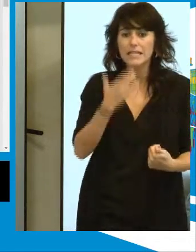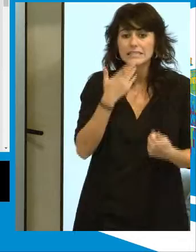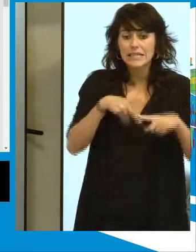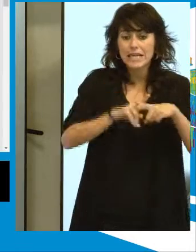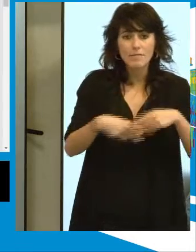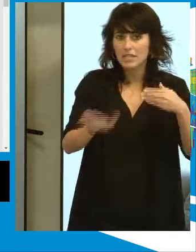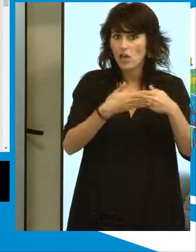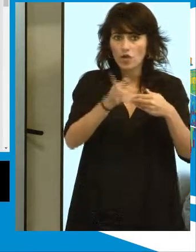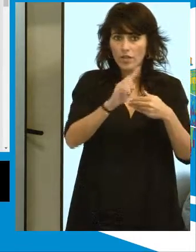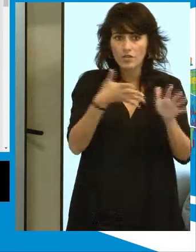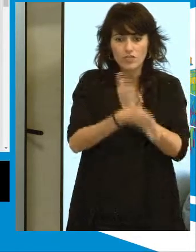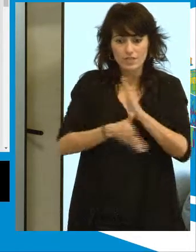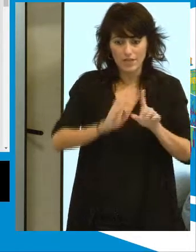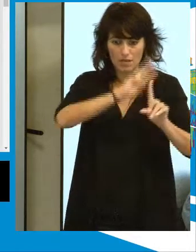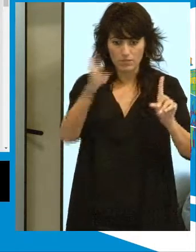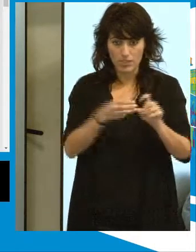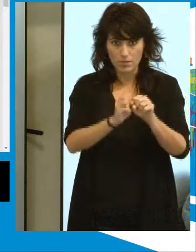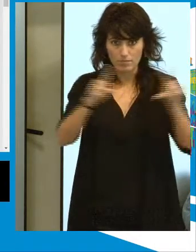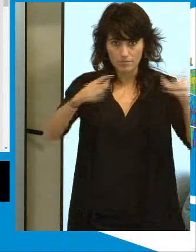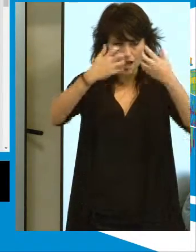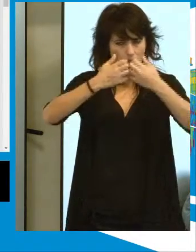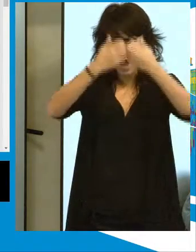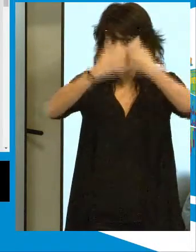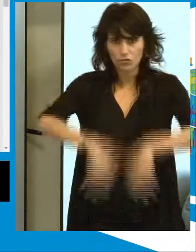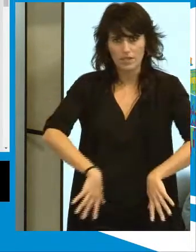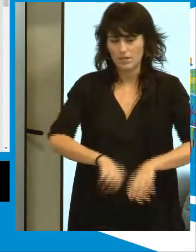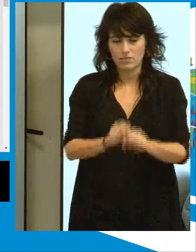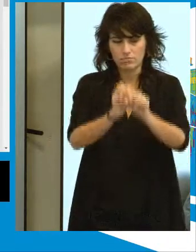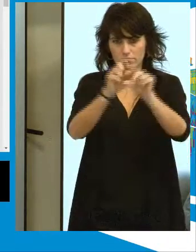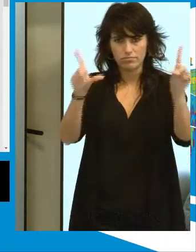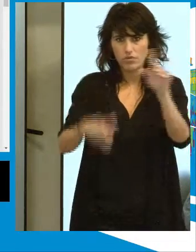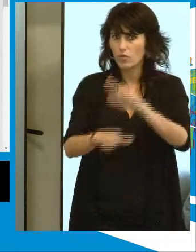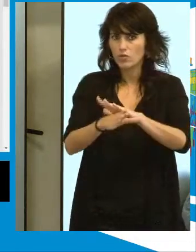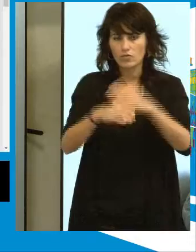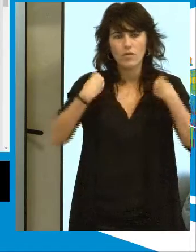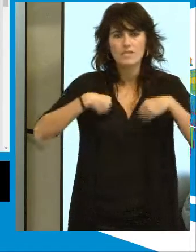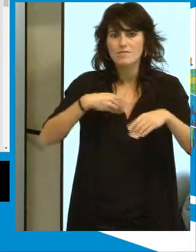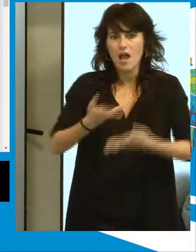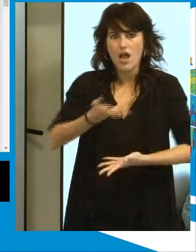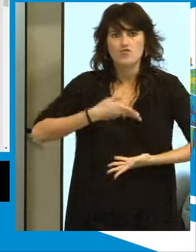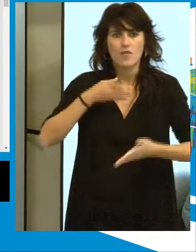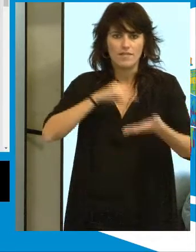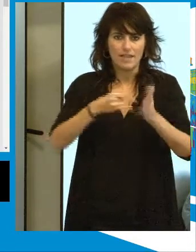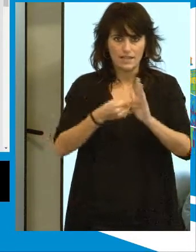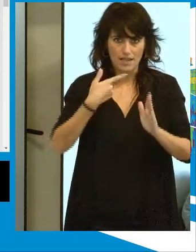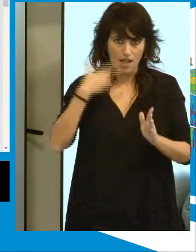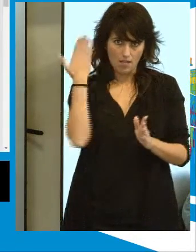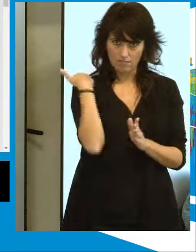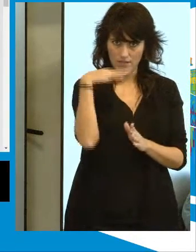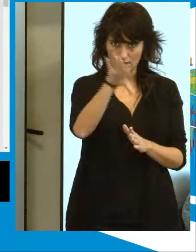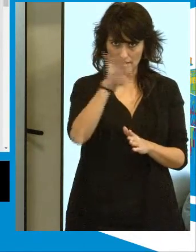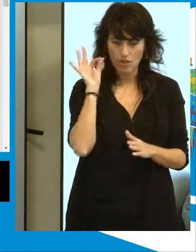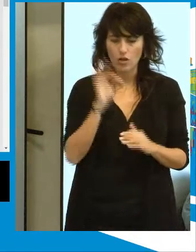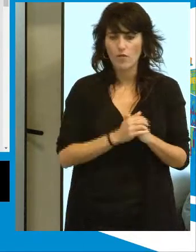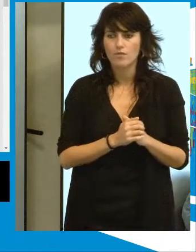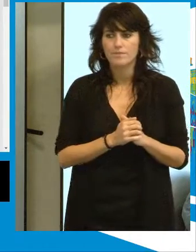herramienta, automáticamente cuando abra la página web, automáticamente me va a servir la web con la ayuda técnica que yo haya seleccionado,